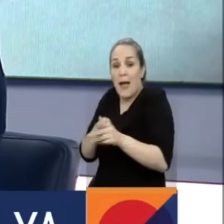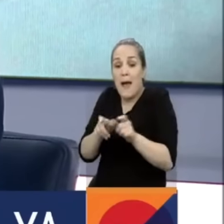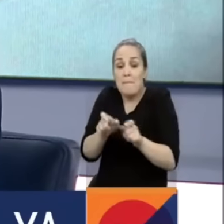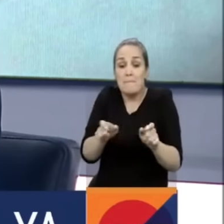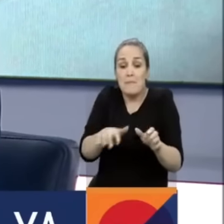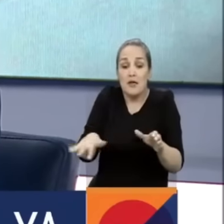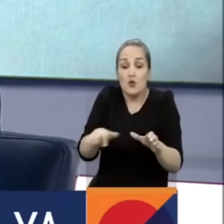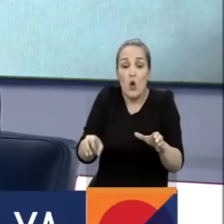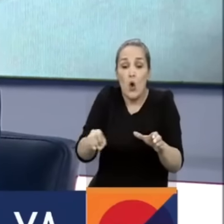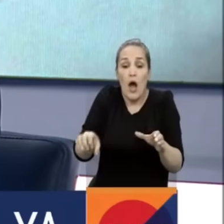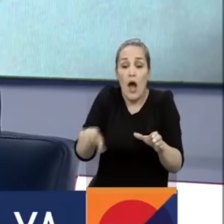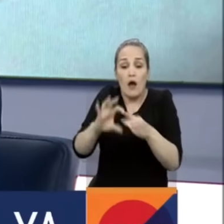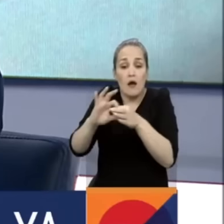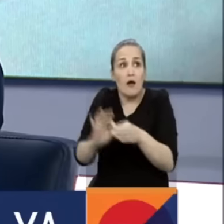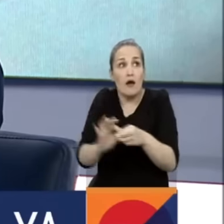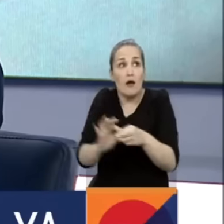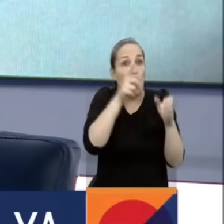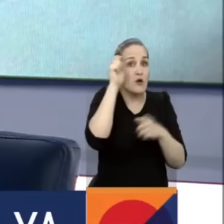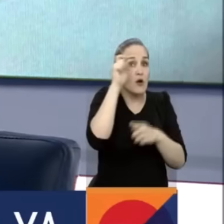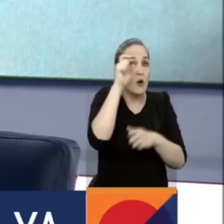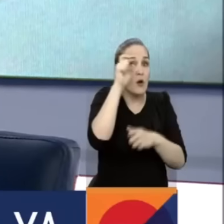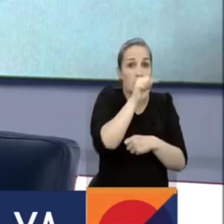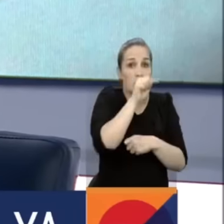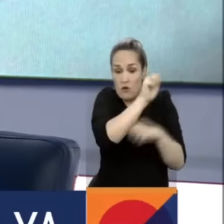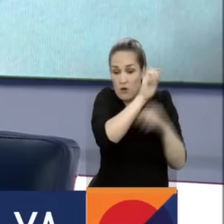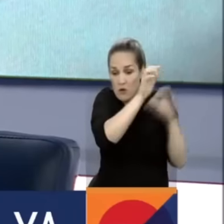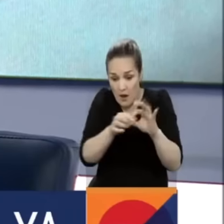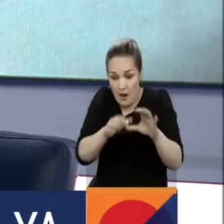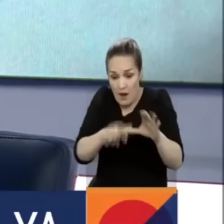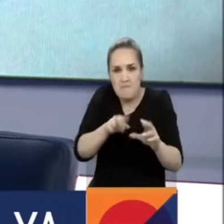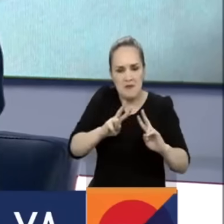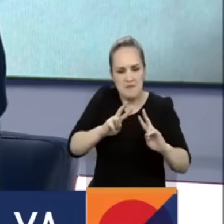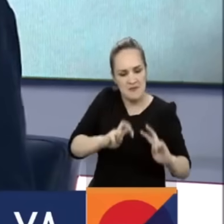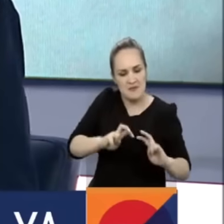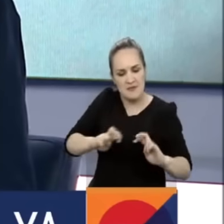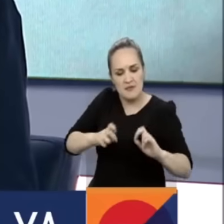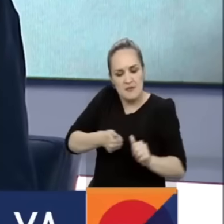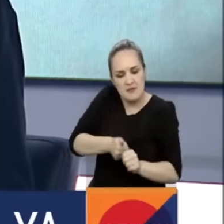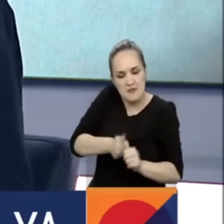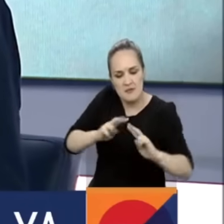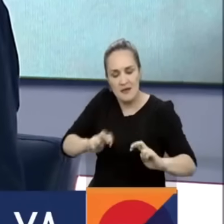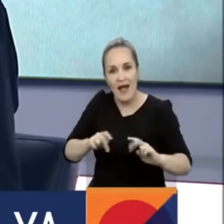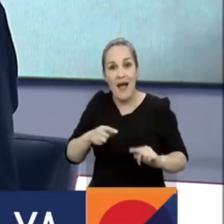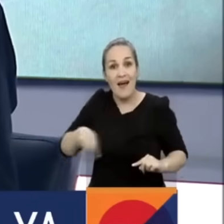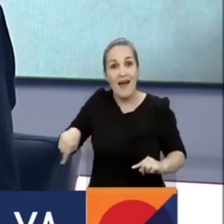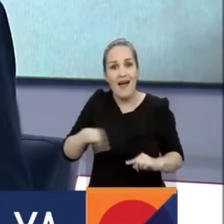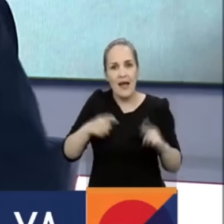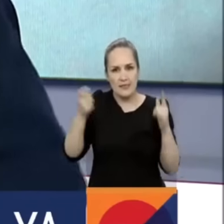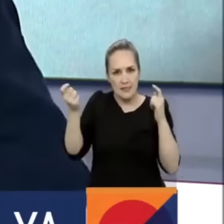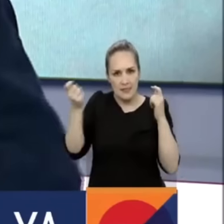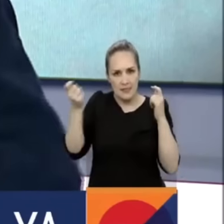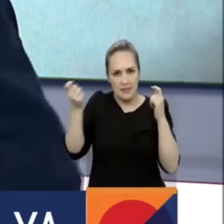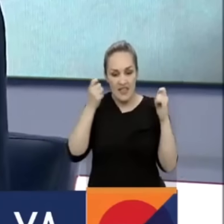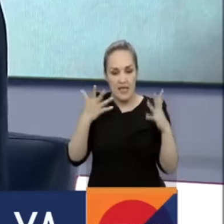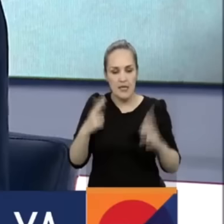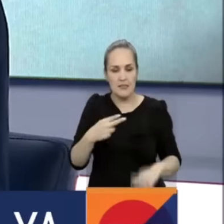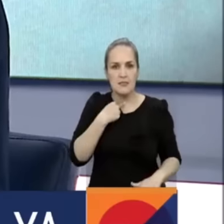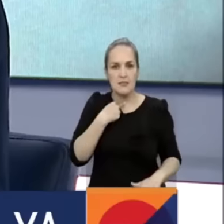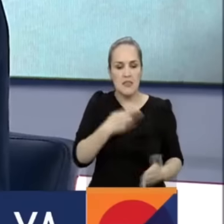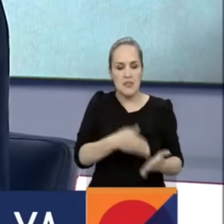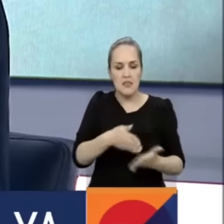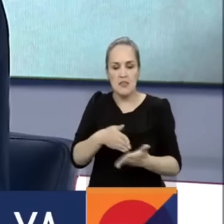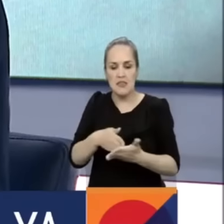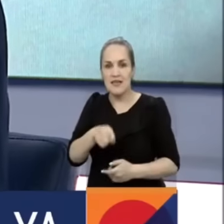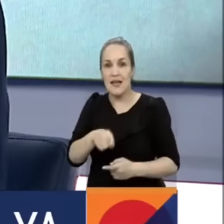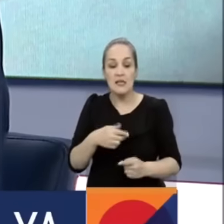personas, mujeres y hombres que están en el gobierno del cambio, pues sencillamente están adelantando una estrategia de impedir que el gobierno